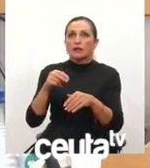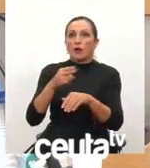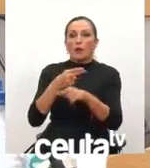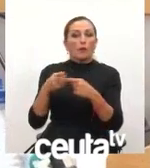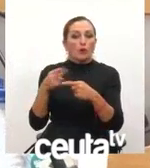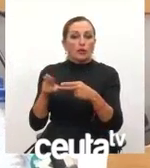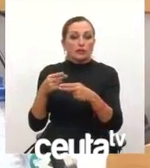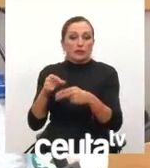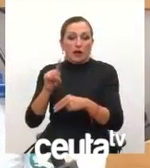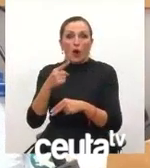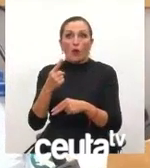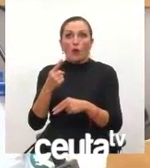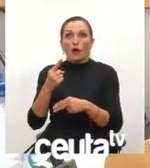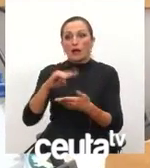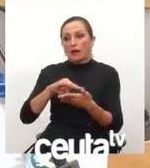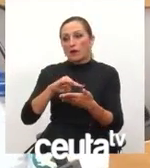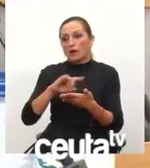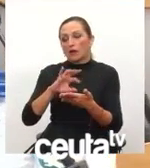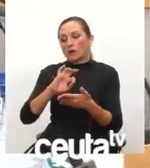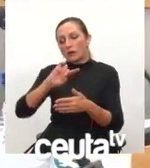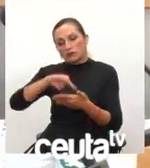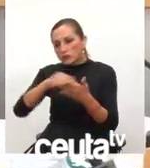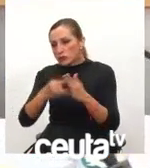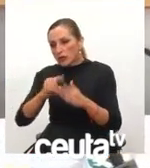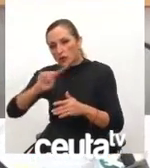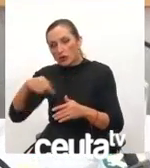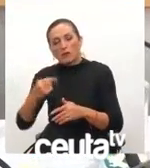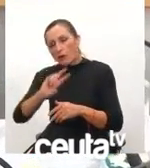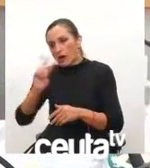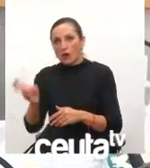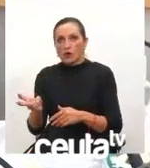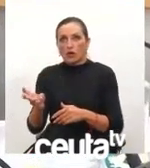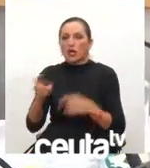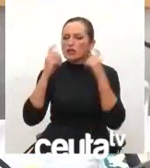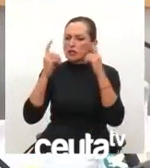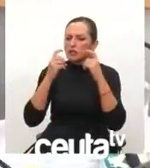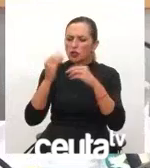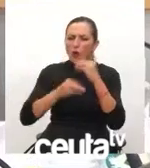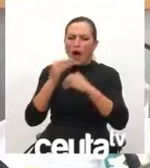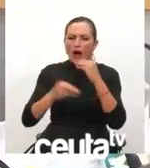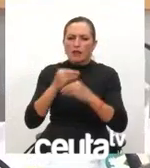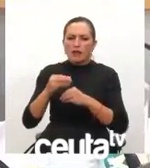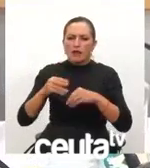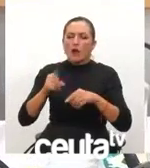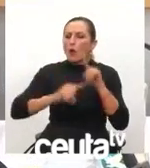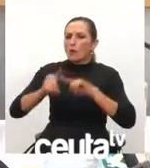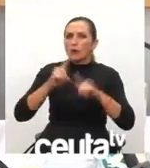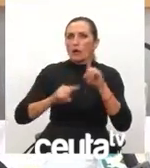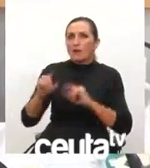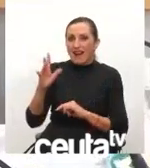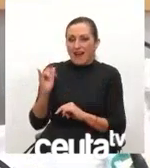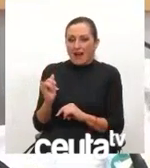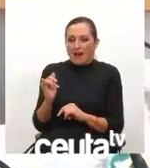lo tanto, no diga falsas promesas. Se intentó hacer. Es verdad que ha habido muchas cuestiones que ahora, algunas de ellas ya las